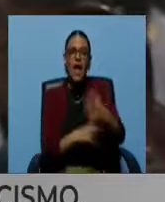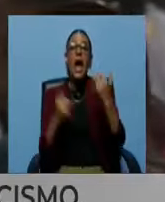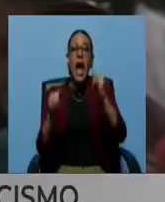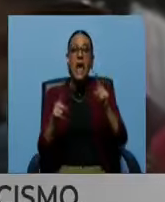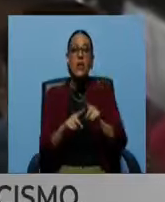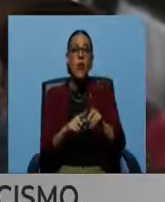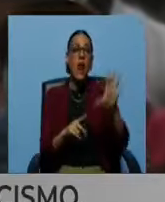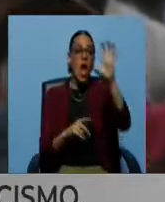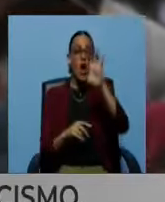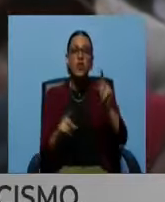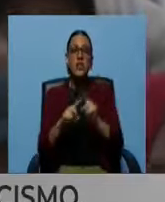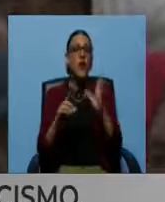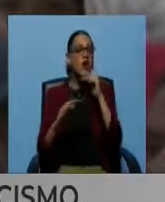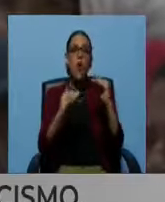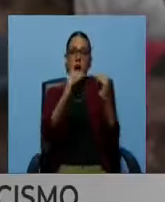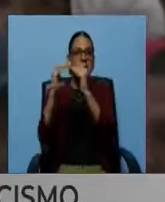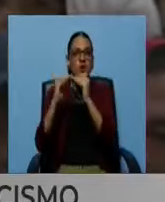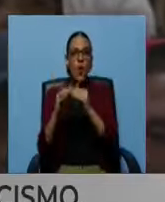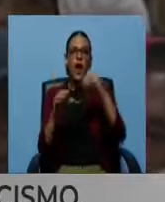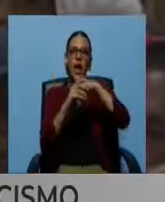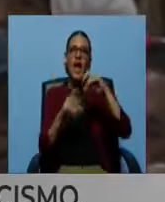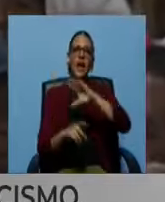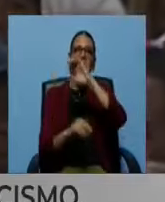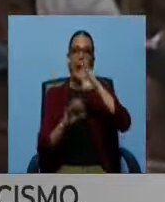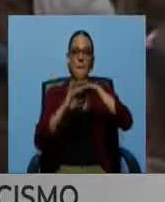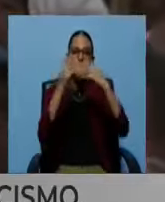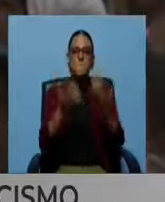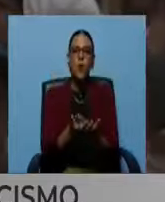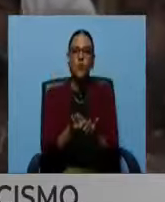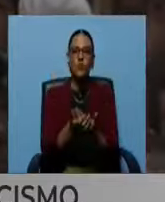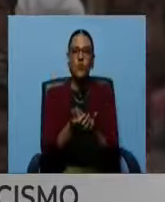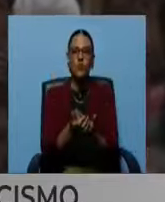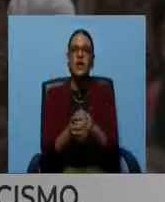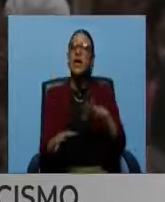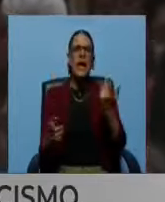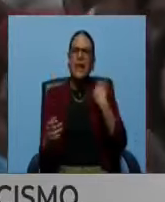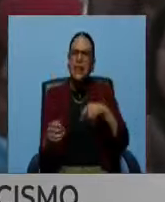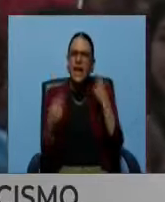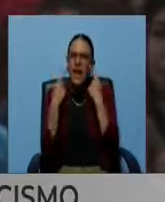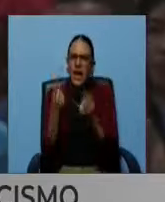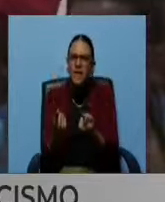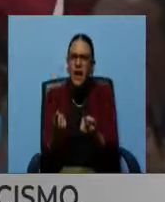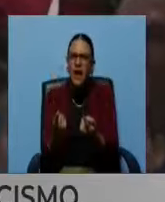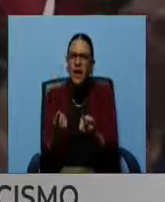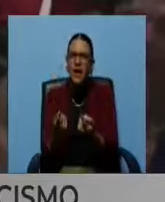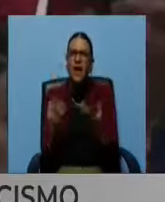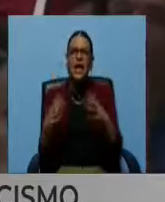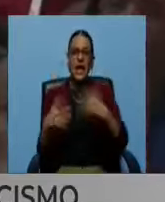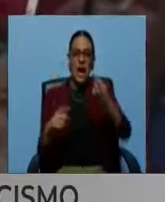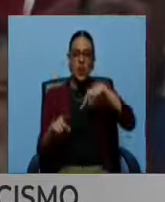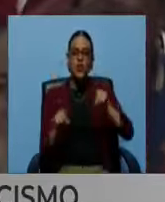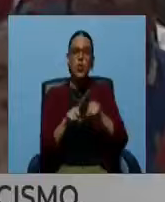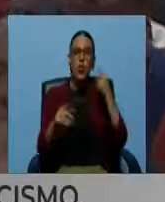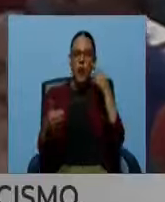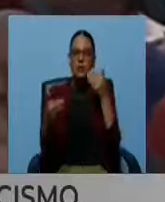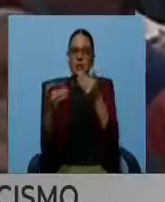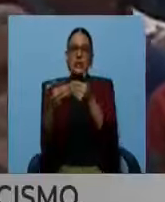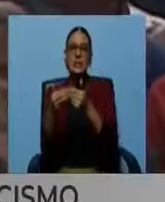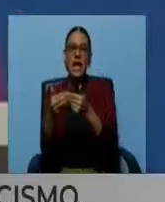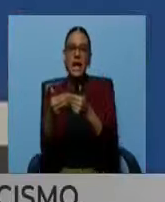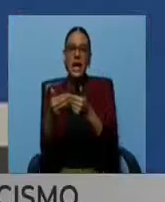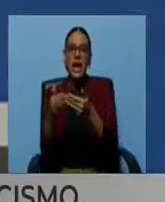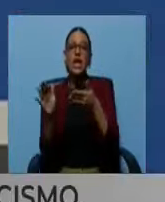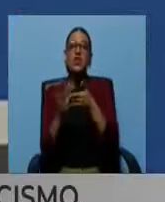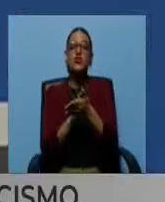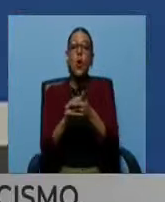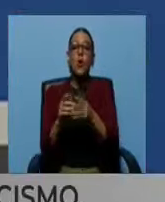más desigual del planeta. Y tiene que ver con nuestra cercanía del